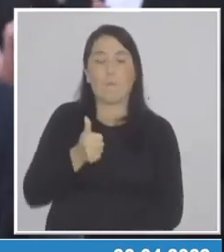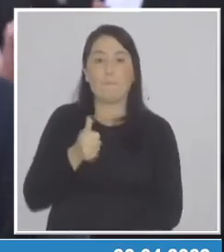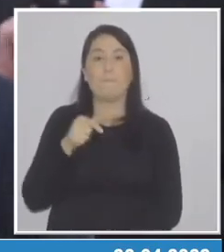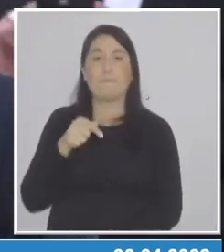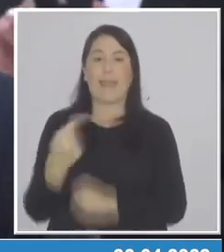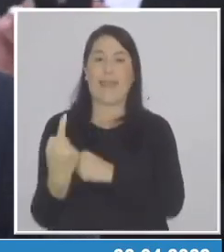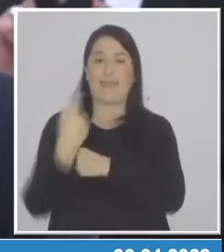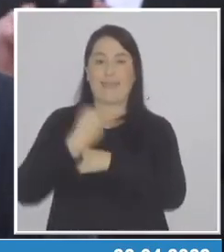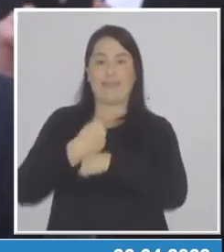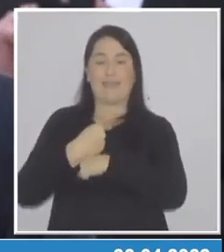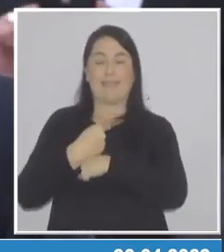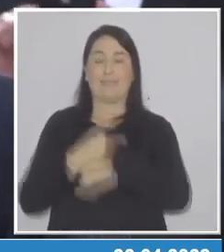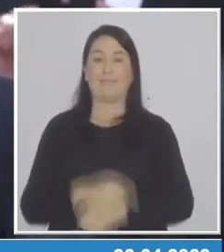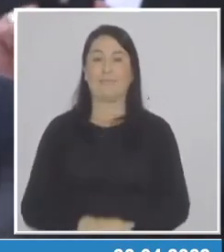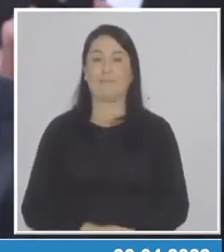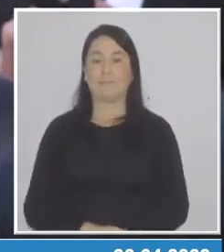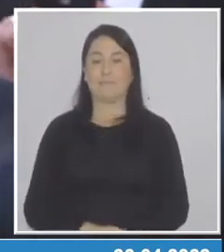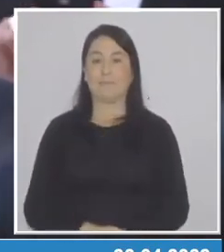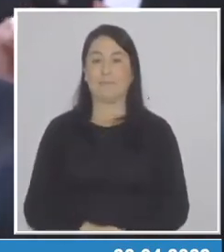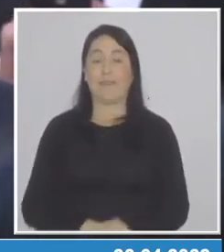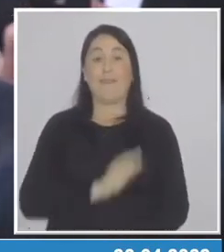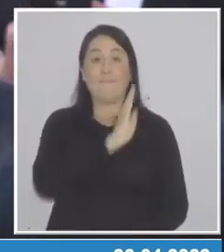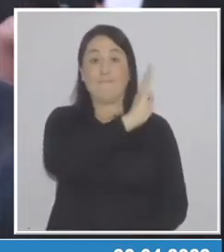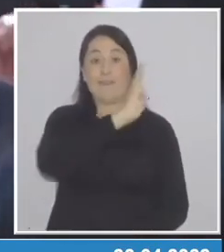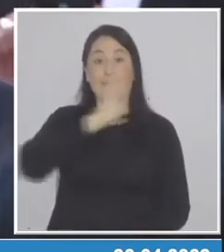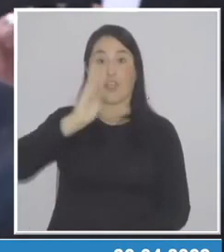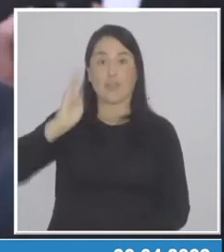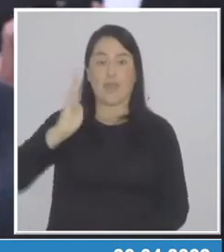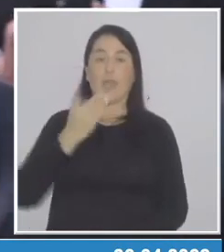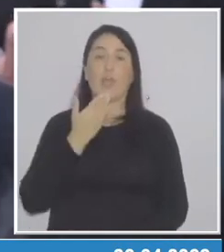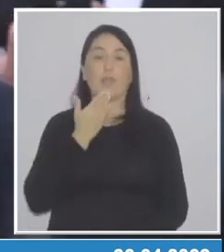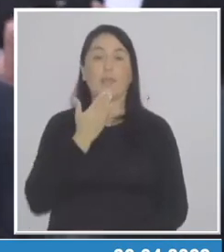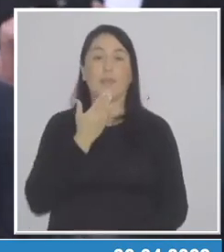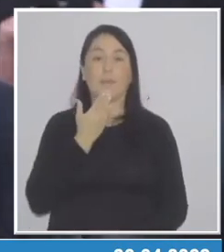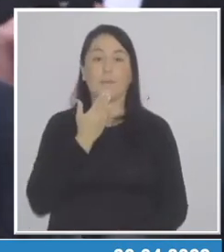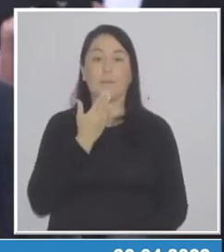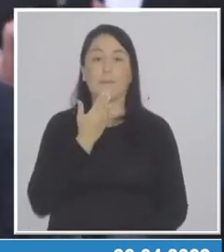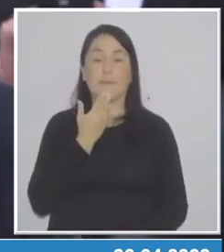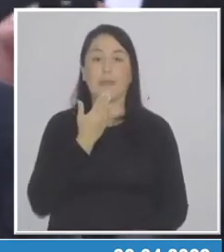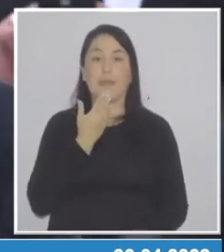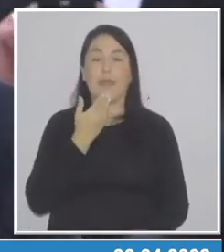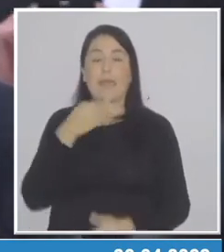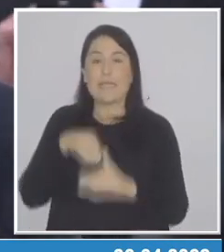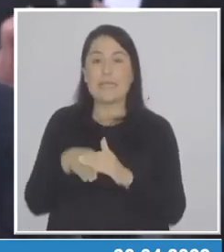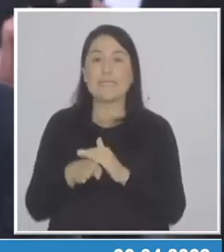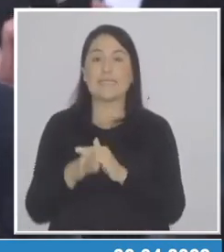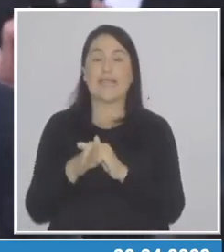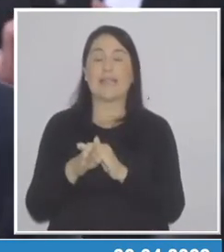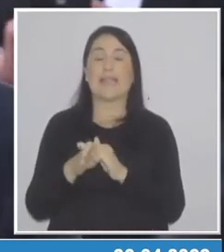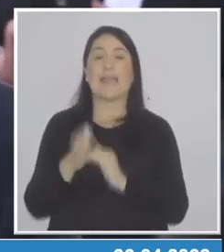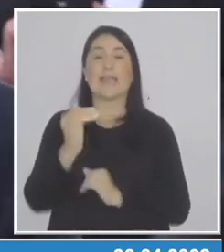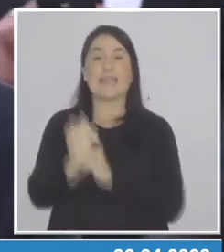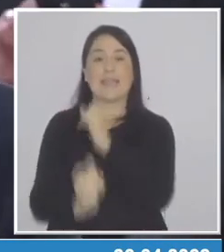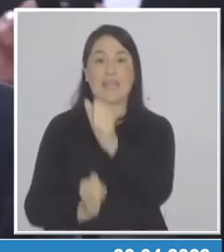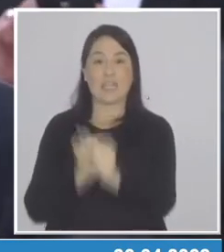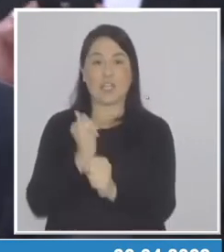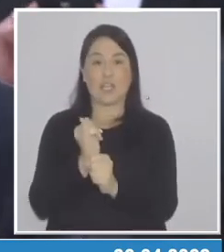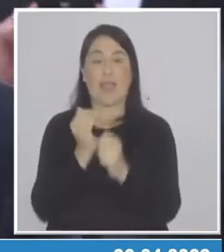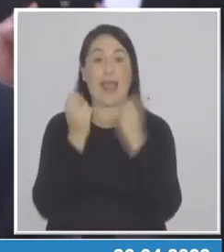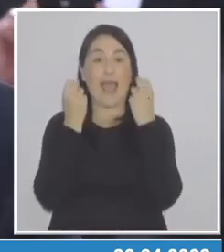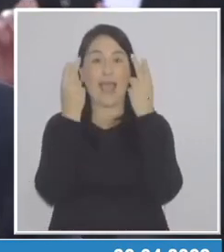misión. La biblioteca está también inserta internacionalmente, en tanto integrante activa de